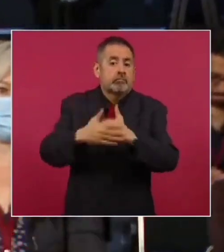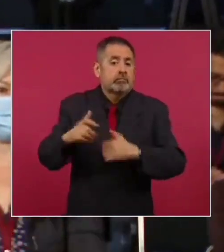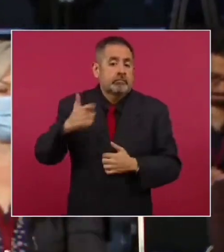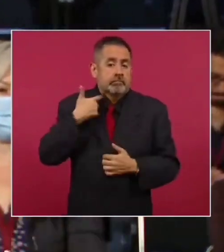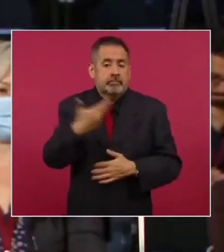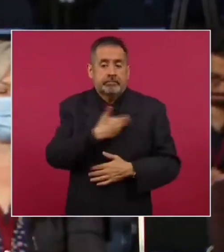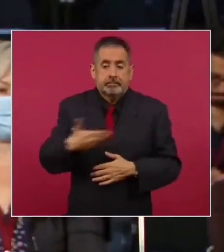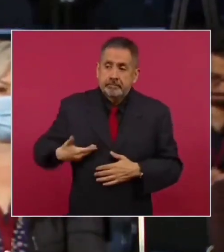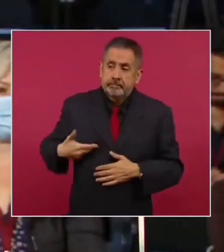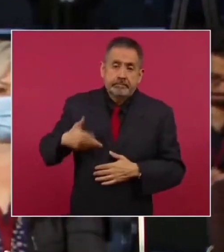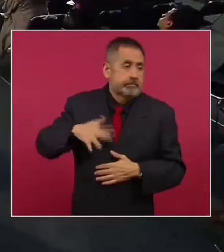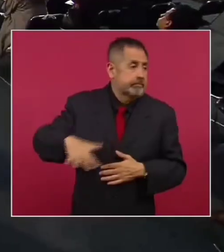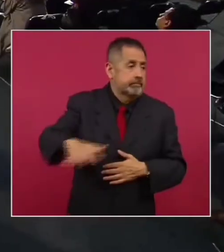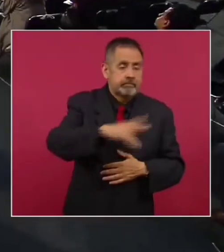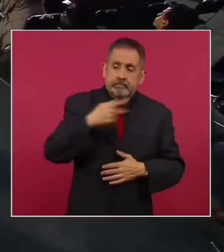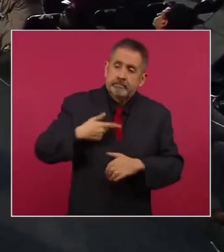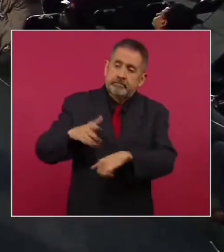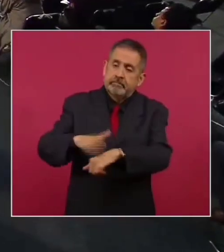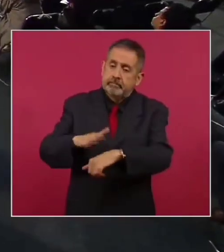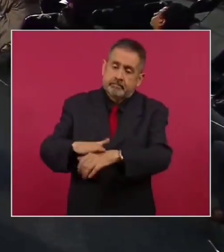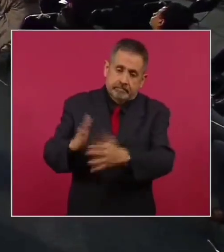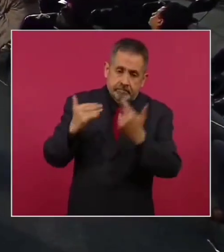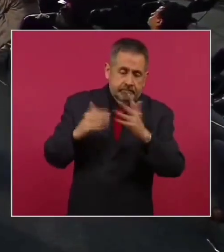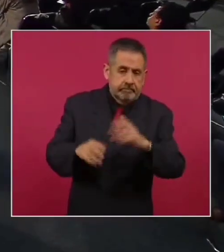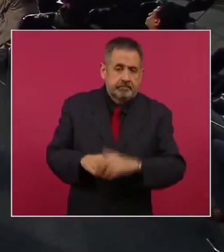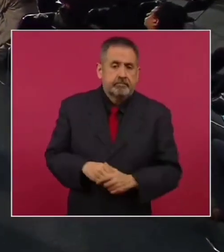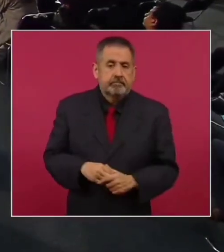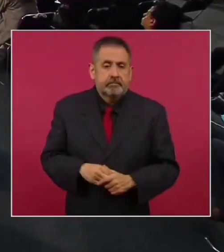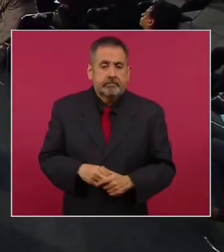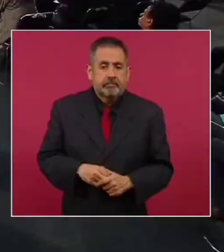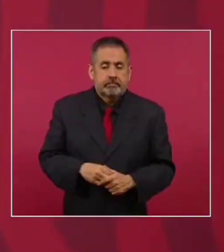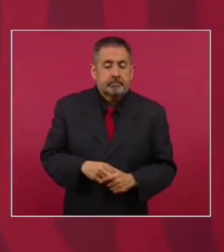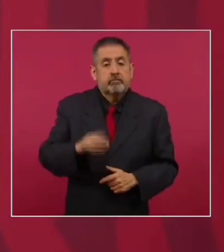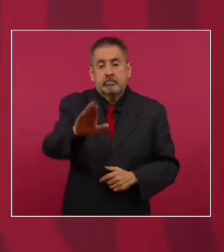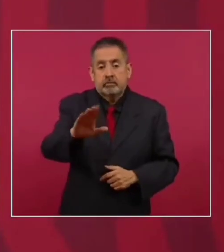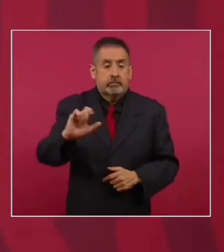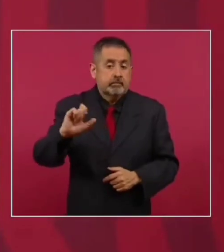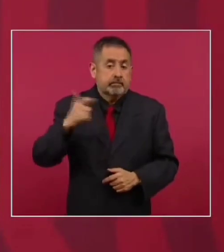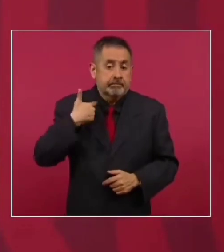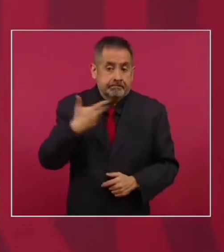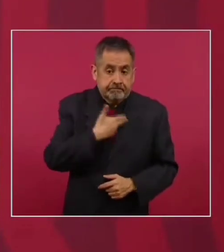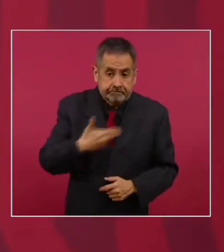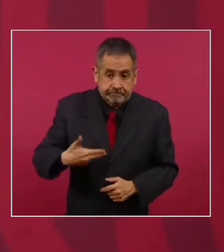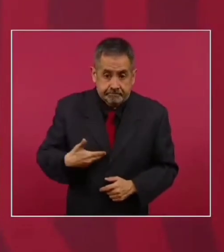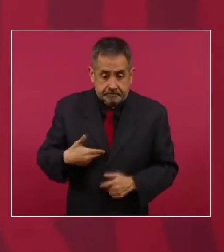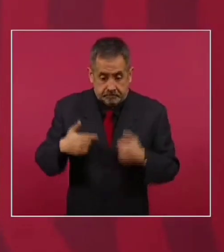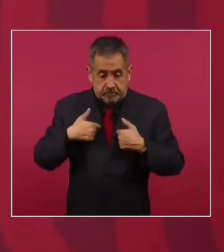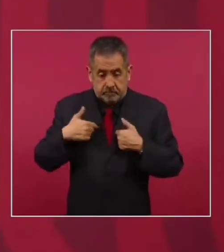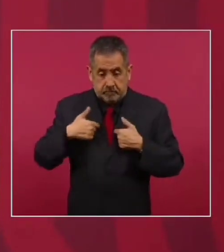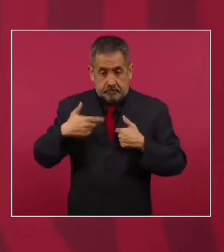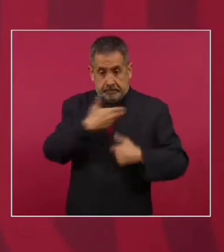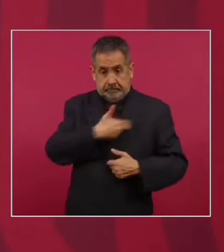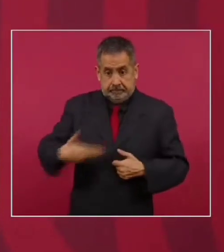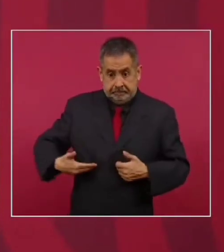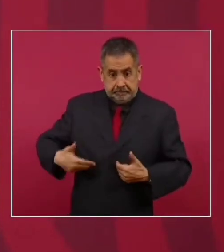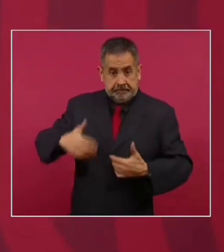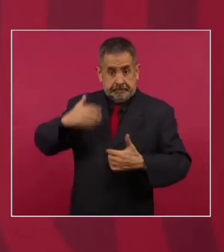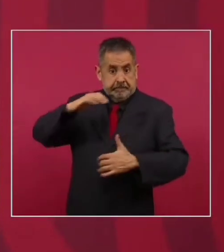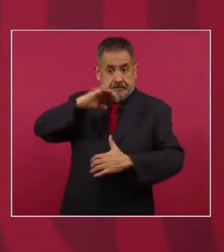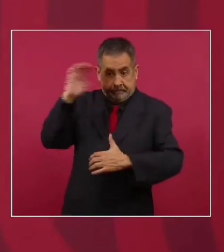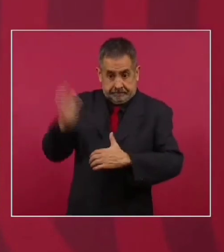lo requiera, presidente. Esa sería mi primera pregunta. Bueno, como expresidente, no. Así categórico.